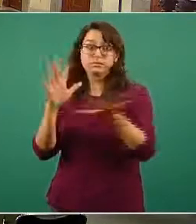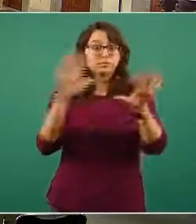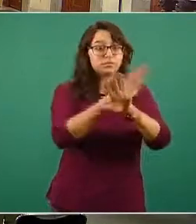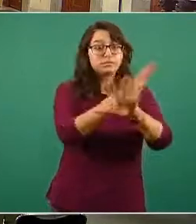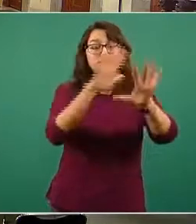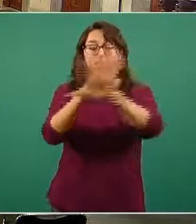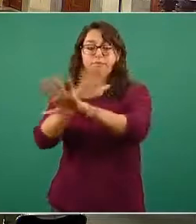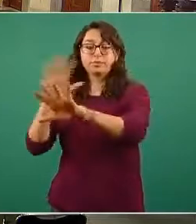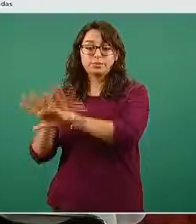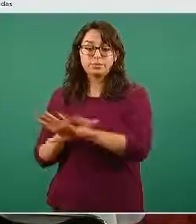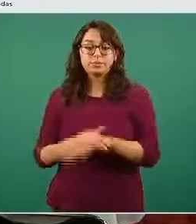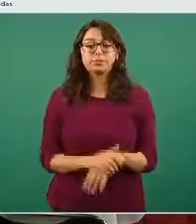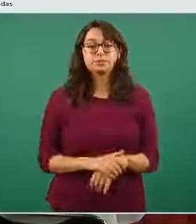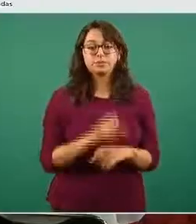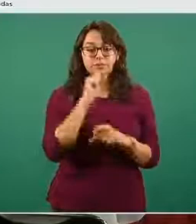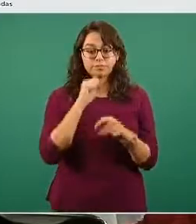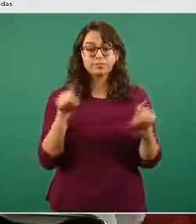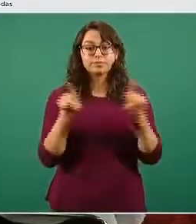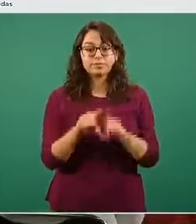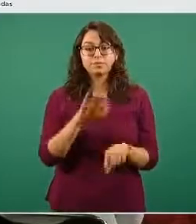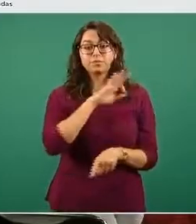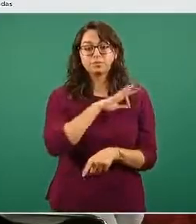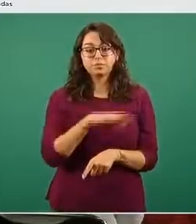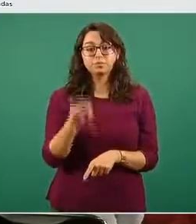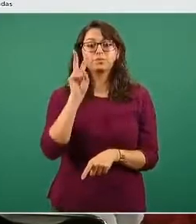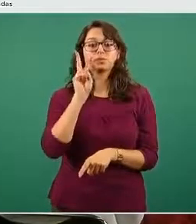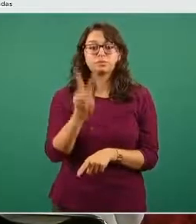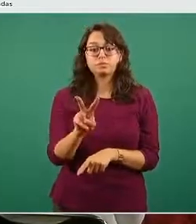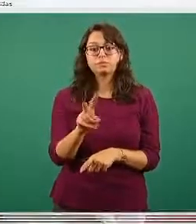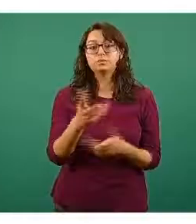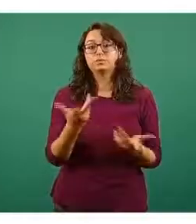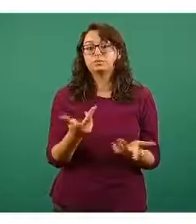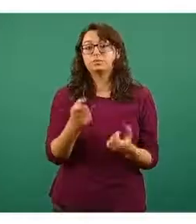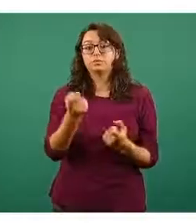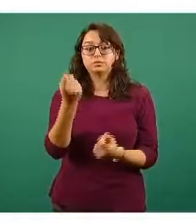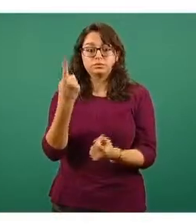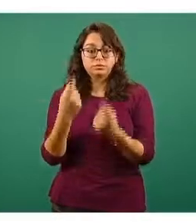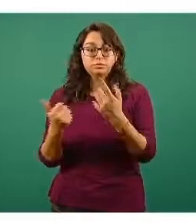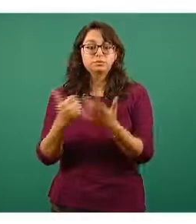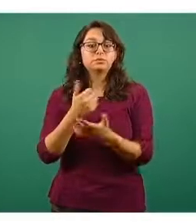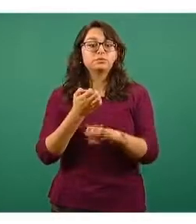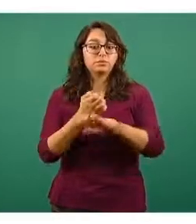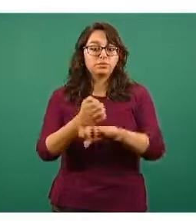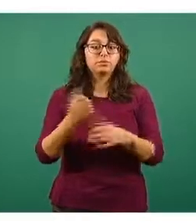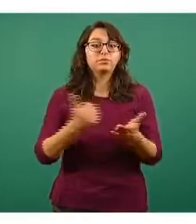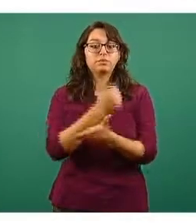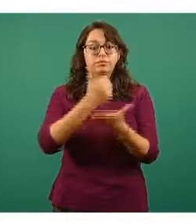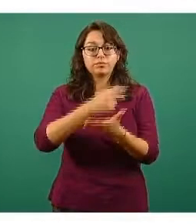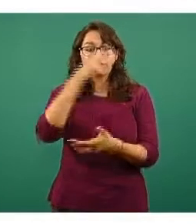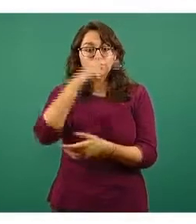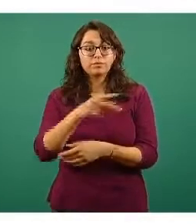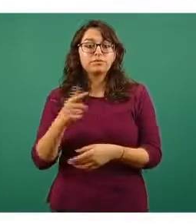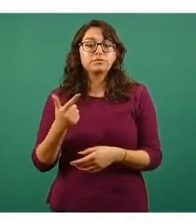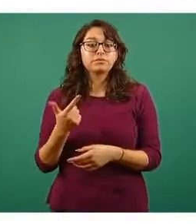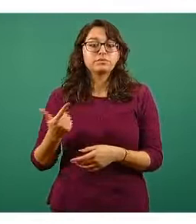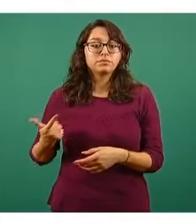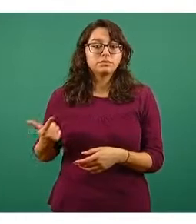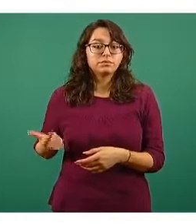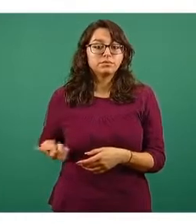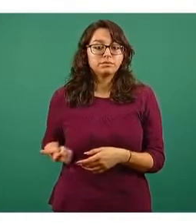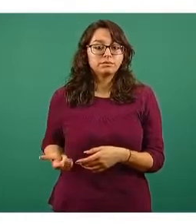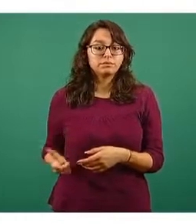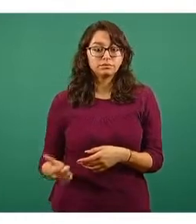hospitalaria, y como podemos ver en los estados que tienen la mayor ocupación, Ciudad de México, Guanajuato, Estado de